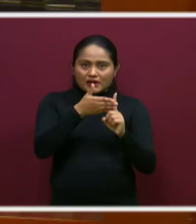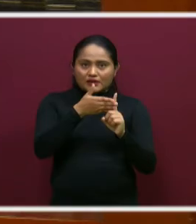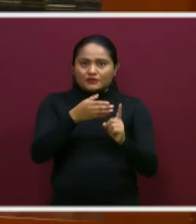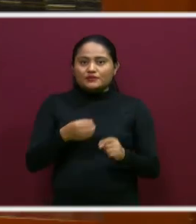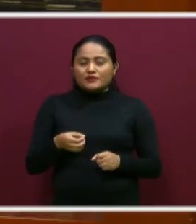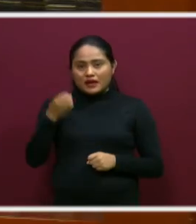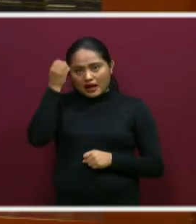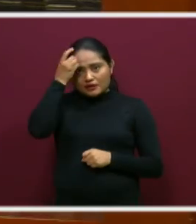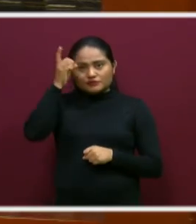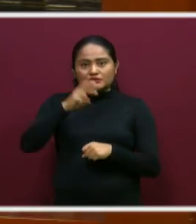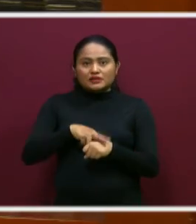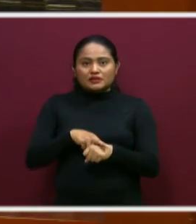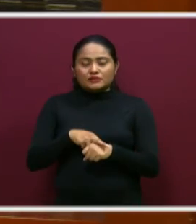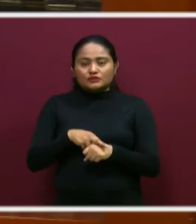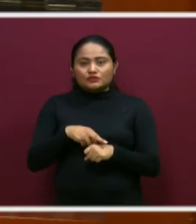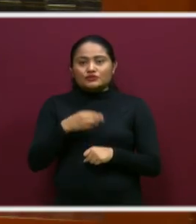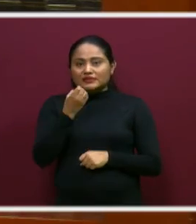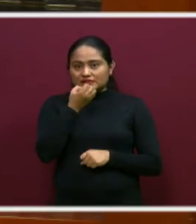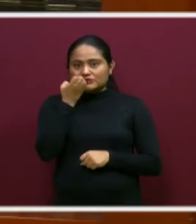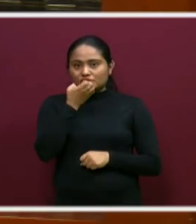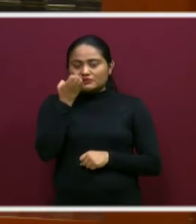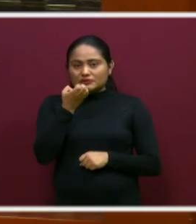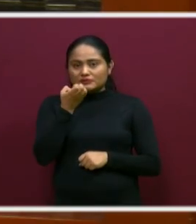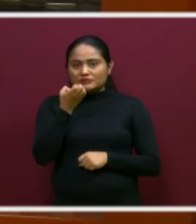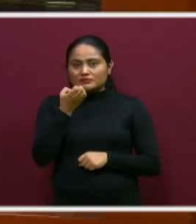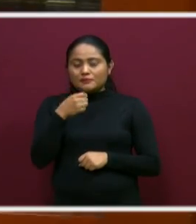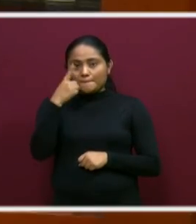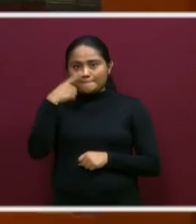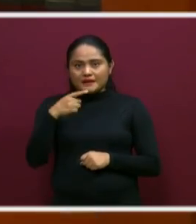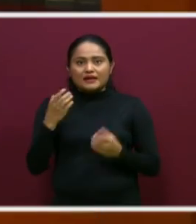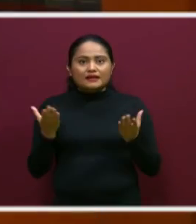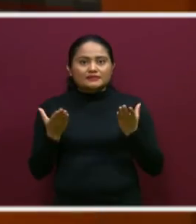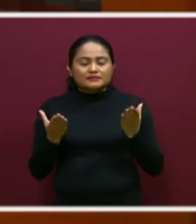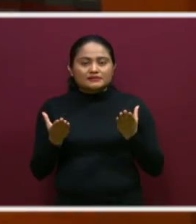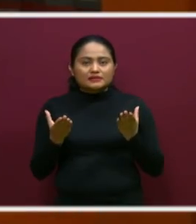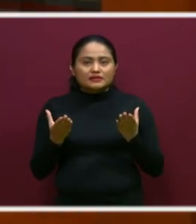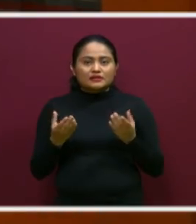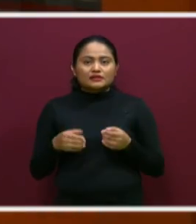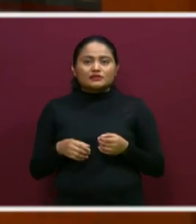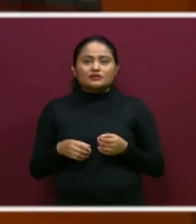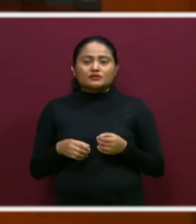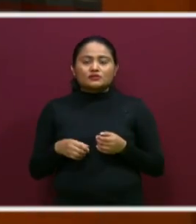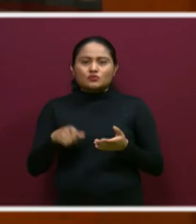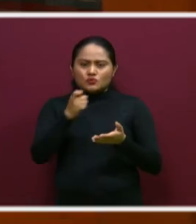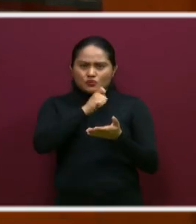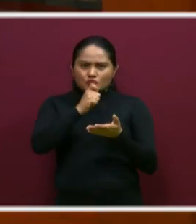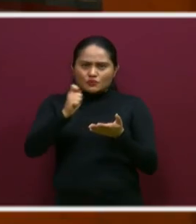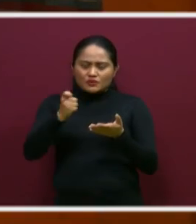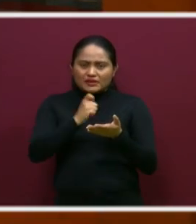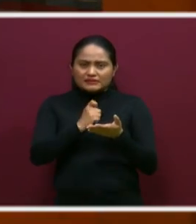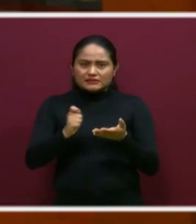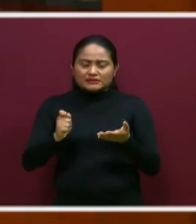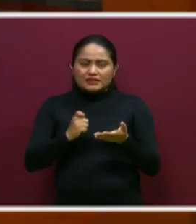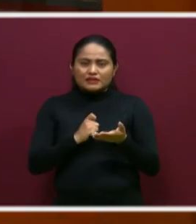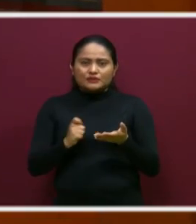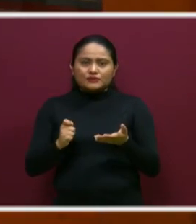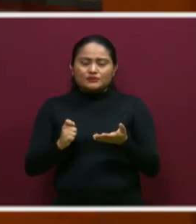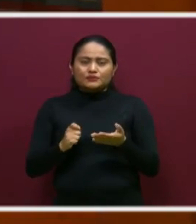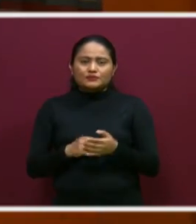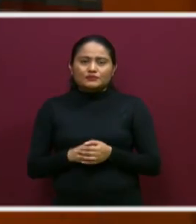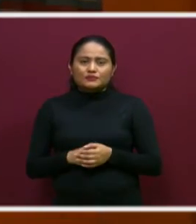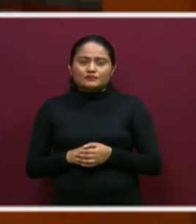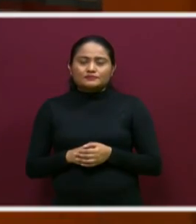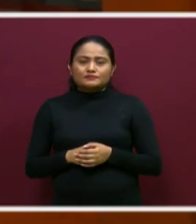desarrollar un ensayo coral mucho más fructífero en este diálogo con los con los chicos con las